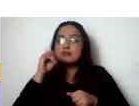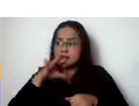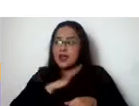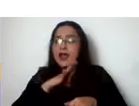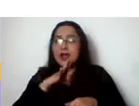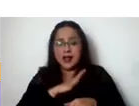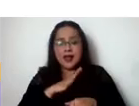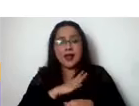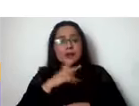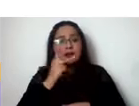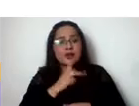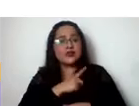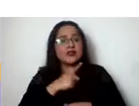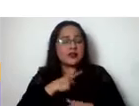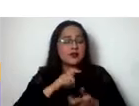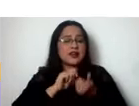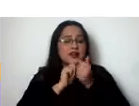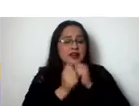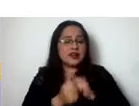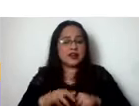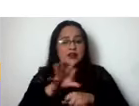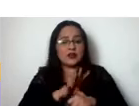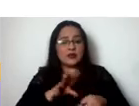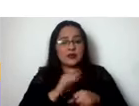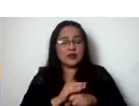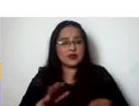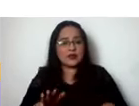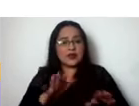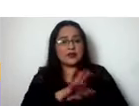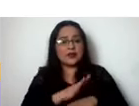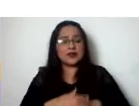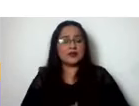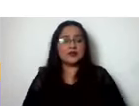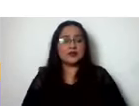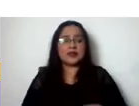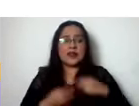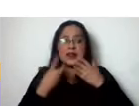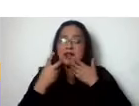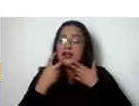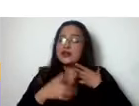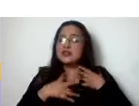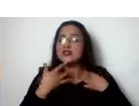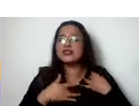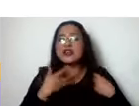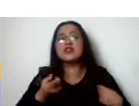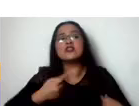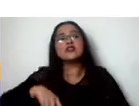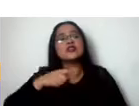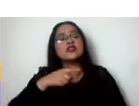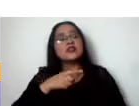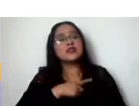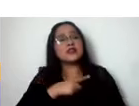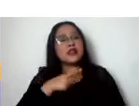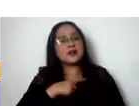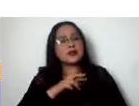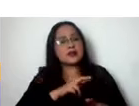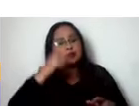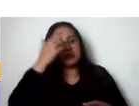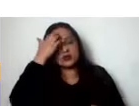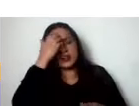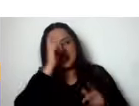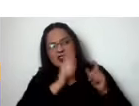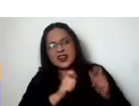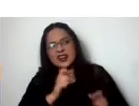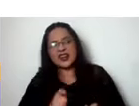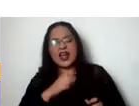transformar todo en la vida pública, ¿no? Entonces creo que eso sería primero como reconocer el lugar de enunciación, reconocer que hay